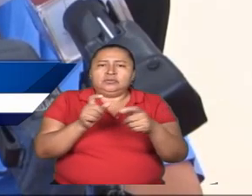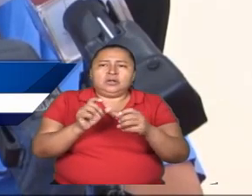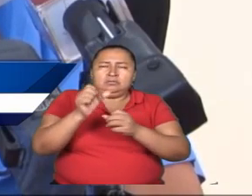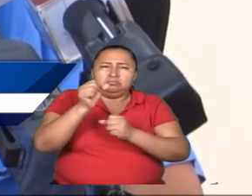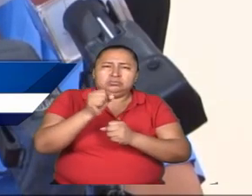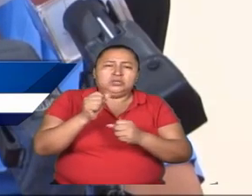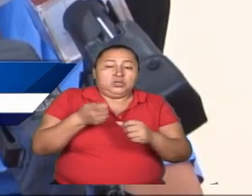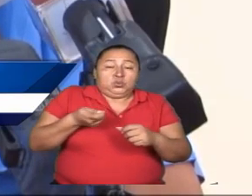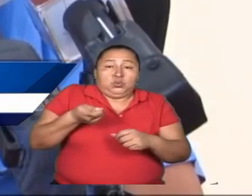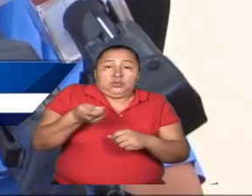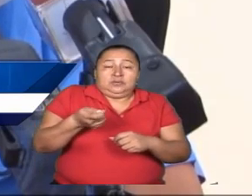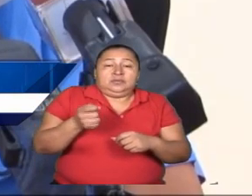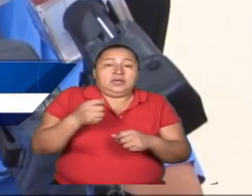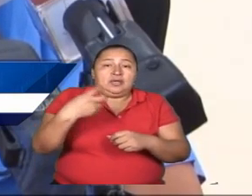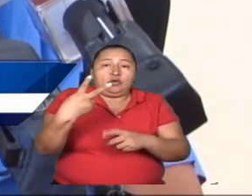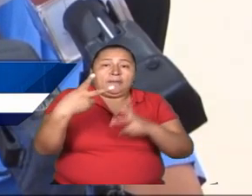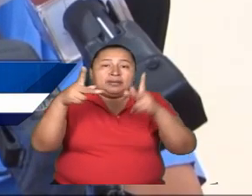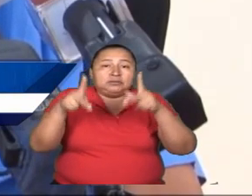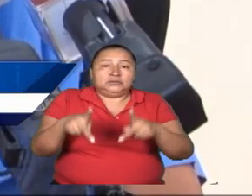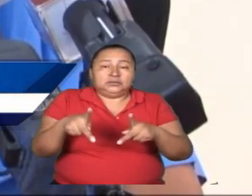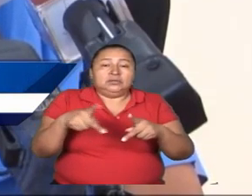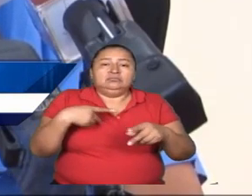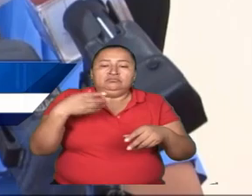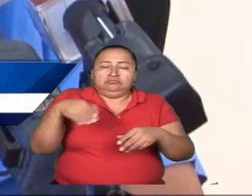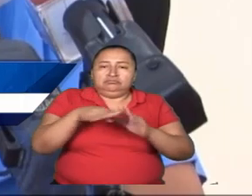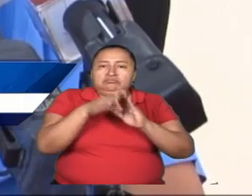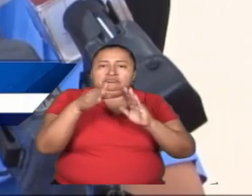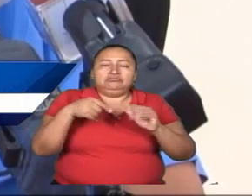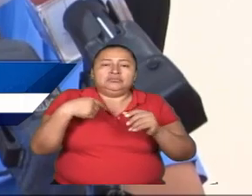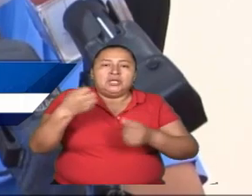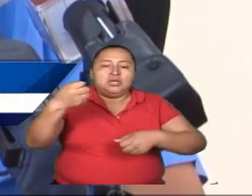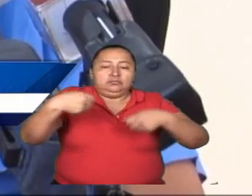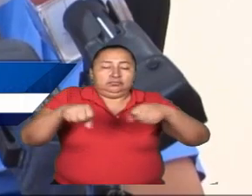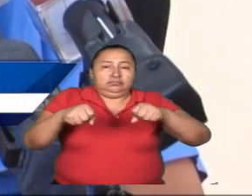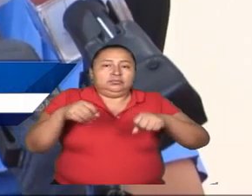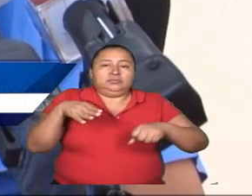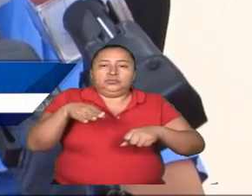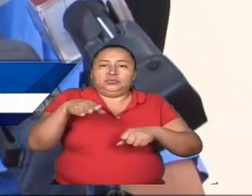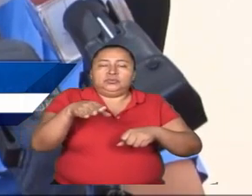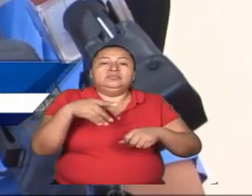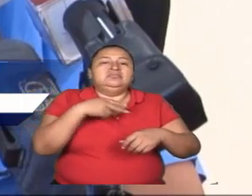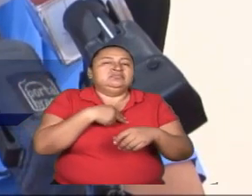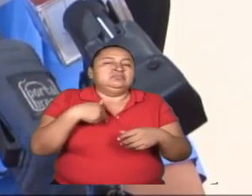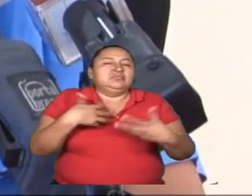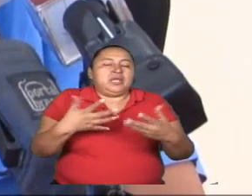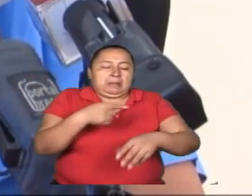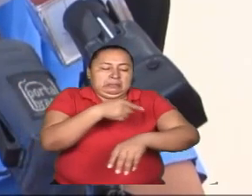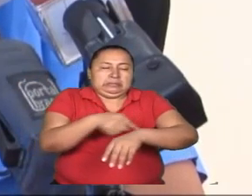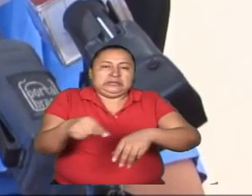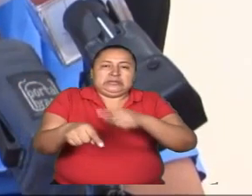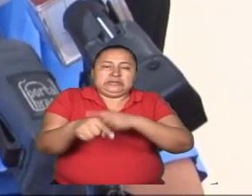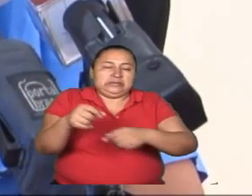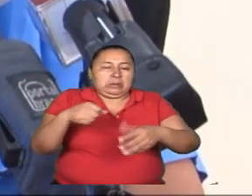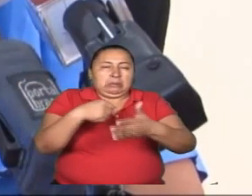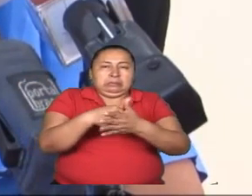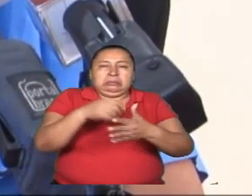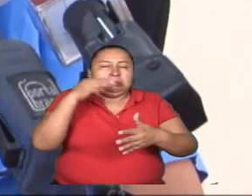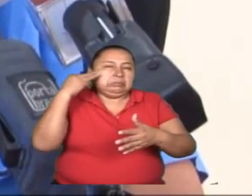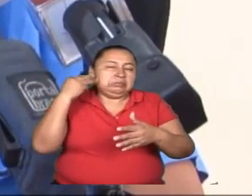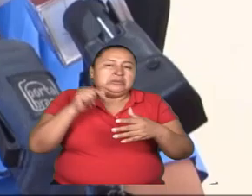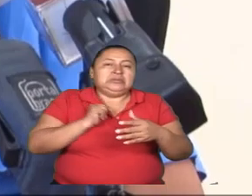y cuchillo a dos ciudadanos que se transportaban en motocicleta, ocasionándole heridas y golpes,